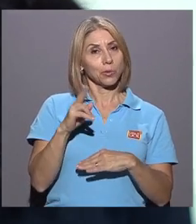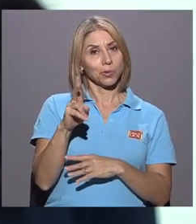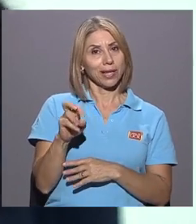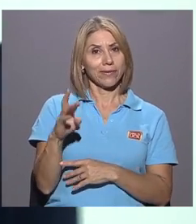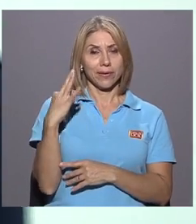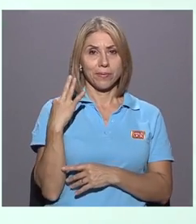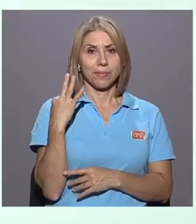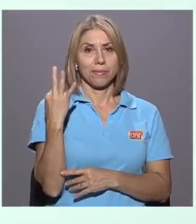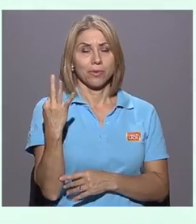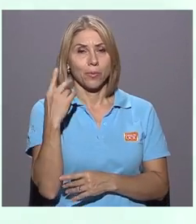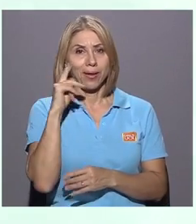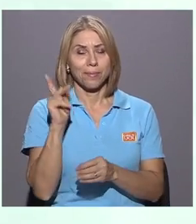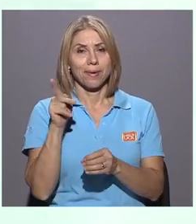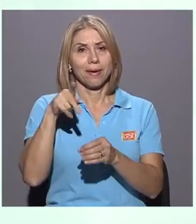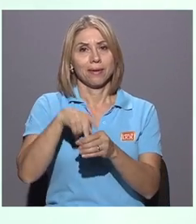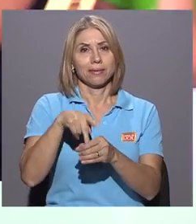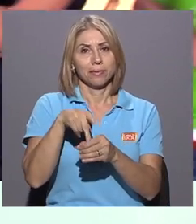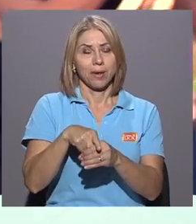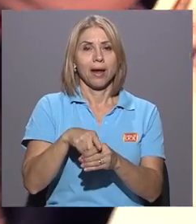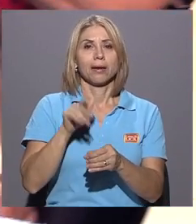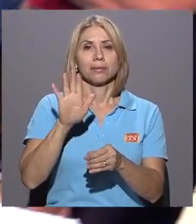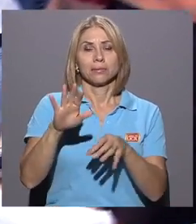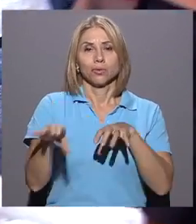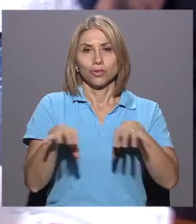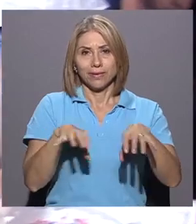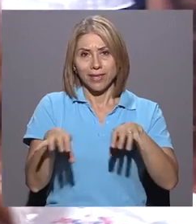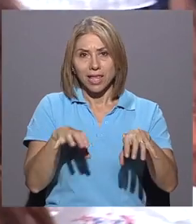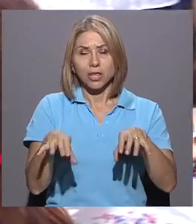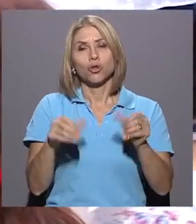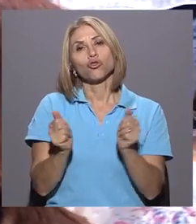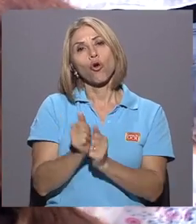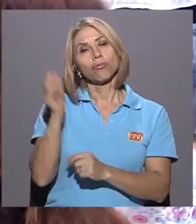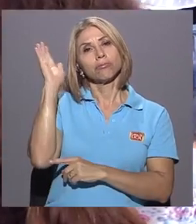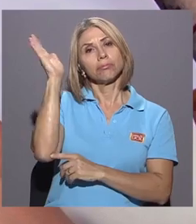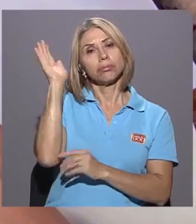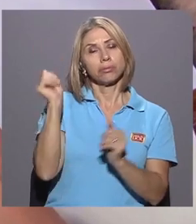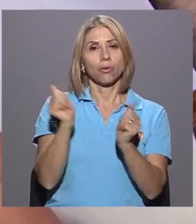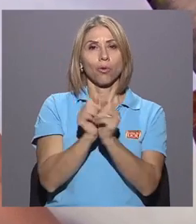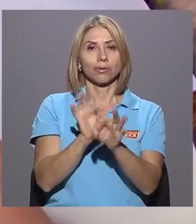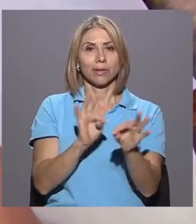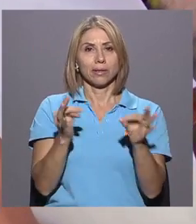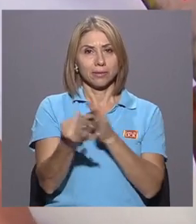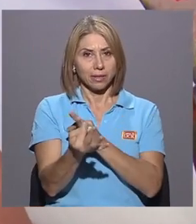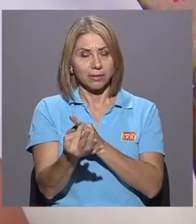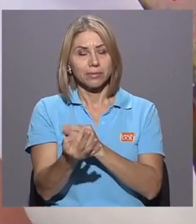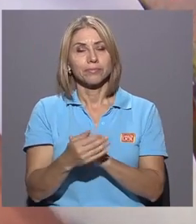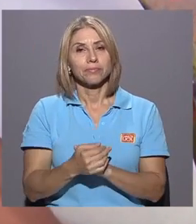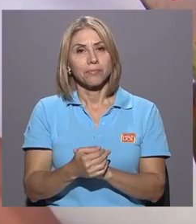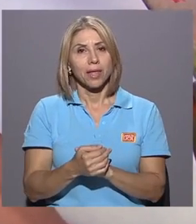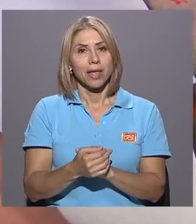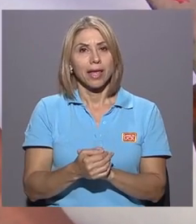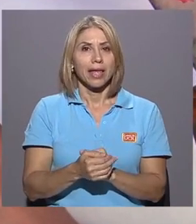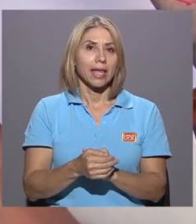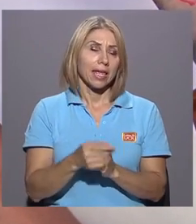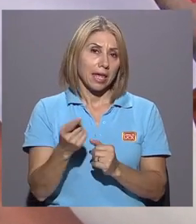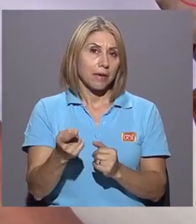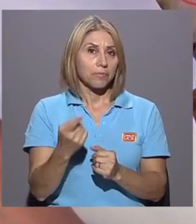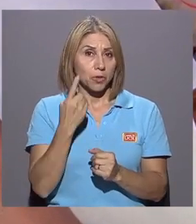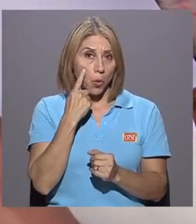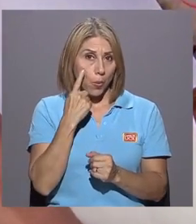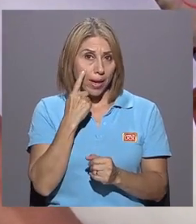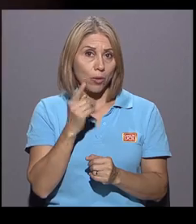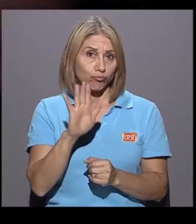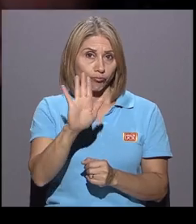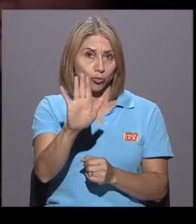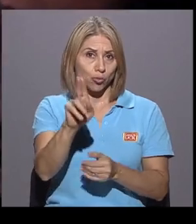para participar de sus eventos dando charlas y talleres que veo de su universidad que